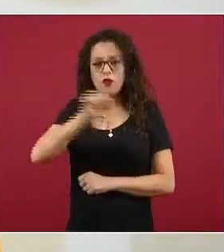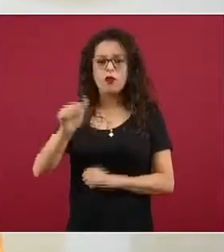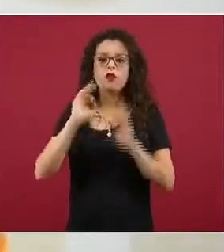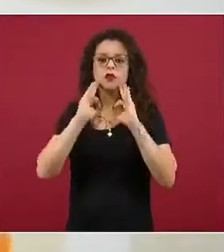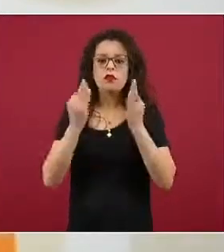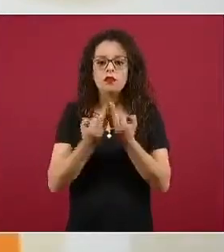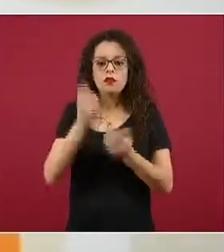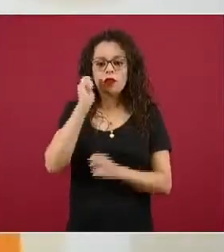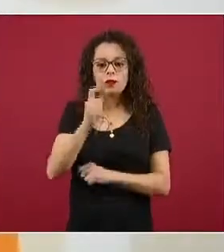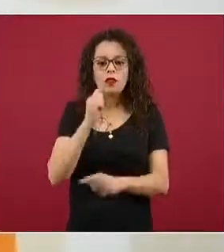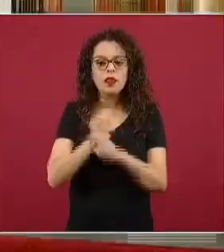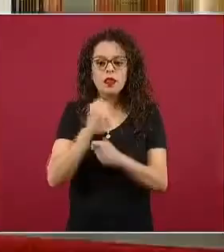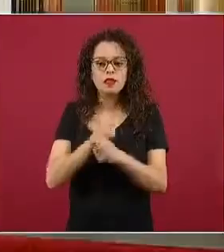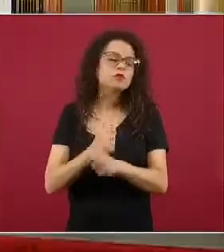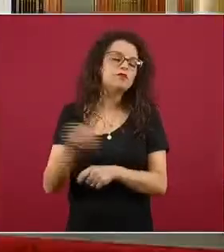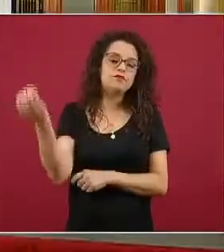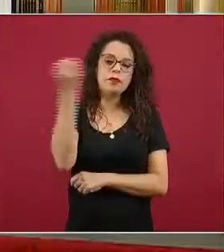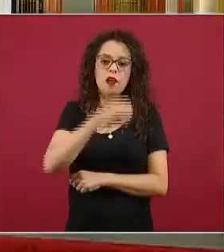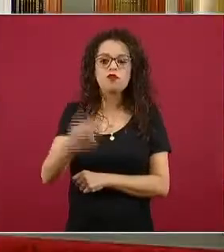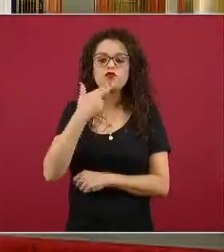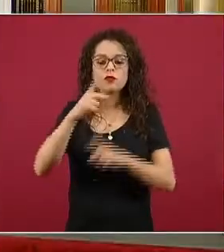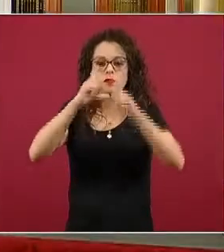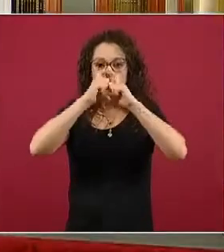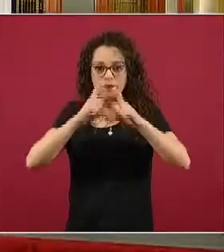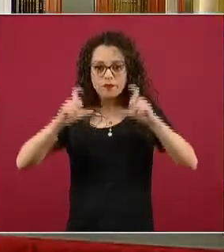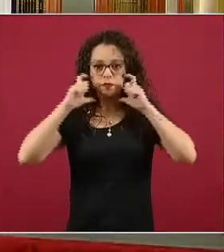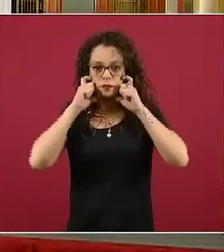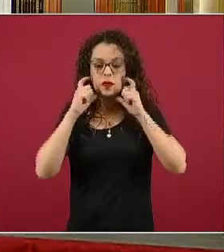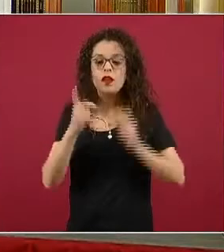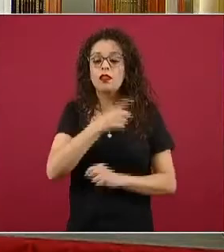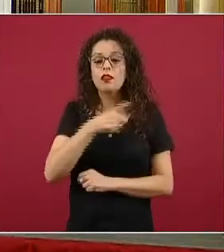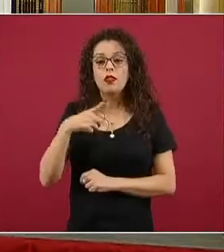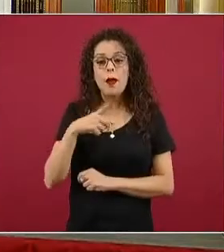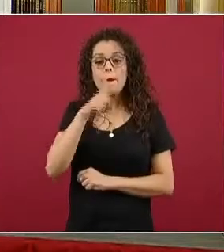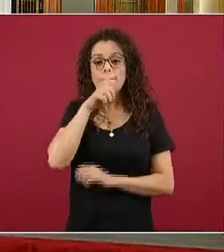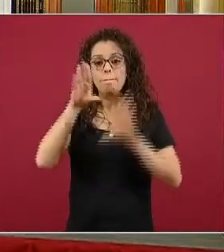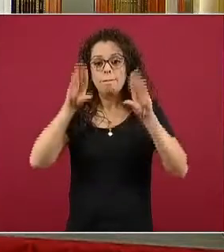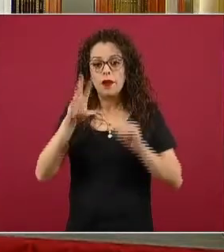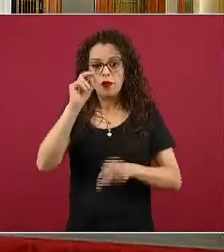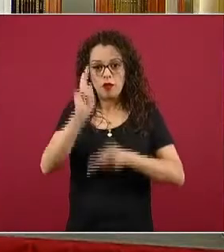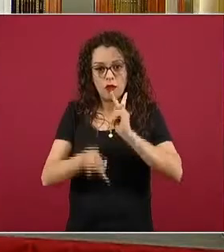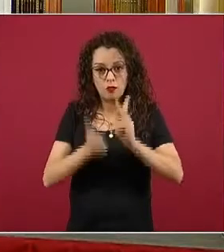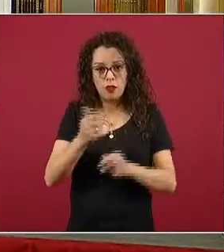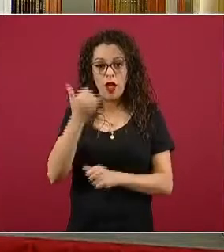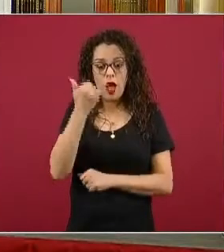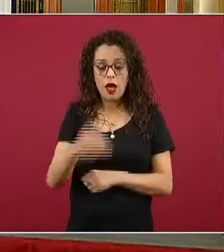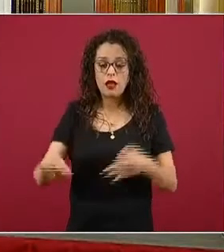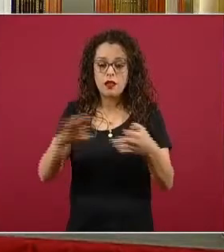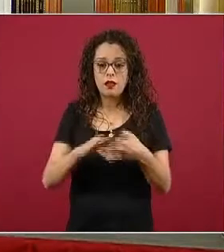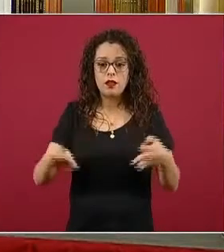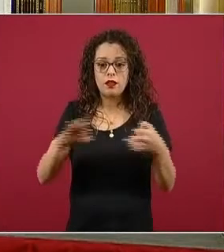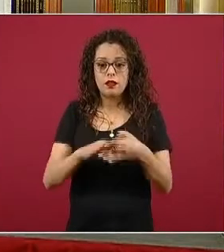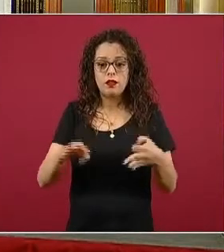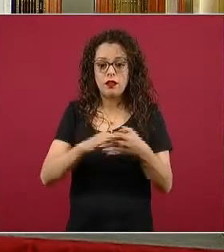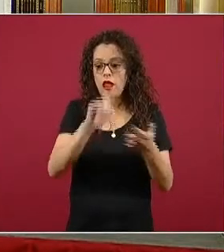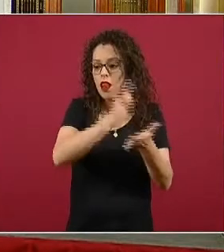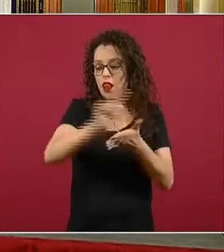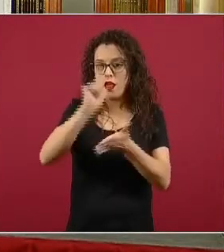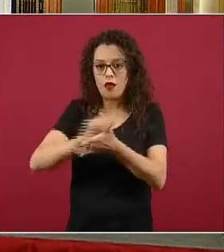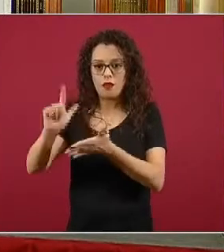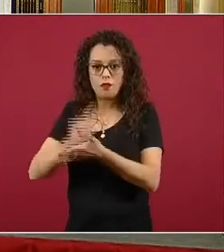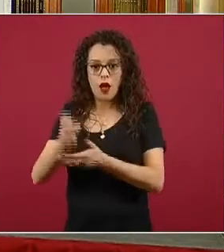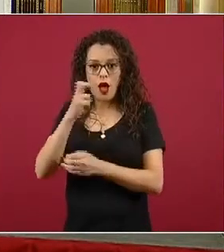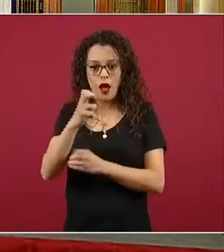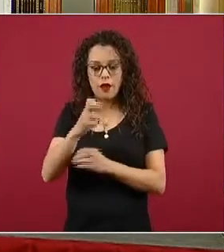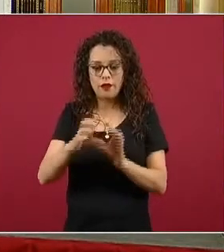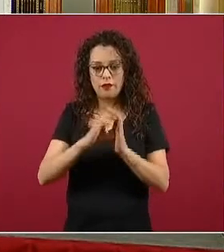uso riguroso de cubrebocas, orientación para guardar silencio y la sanitización constante de las